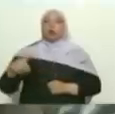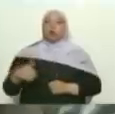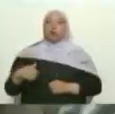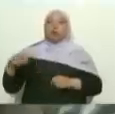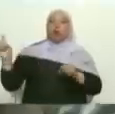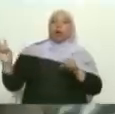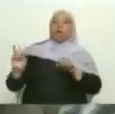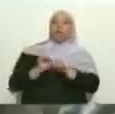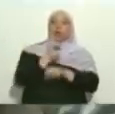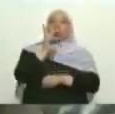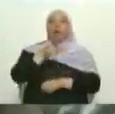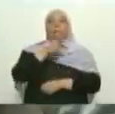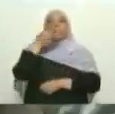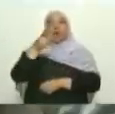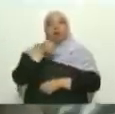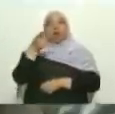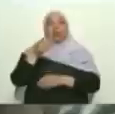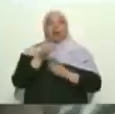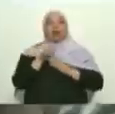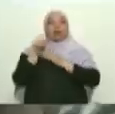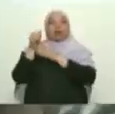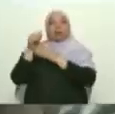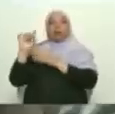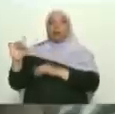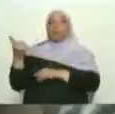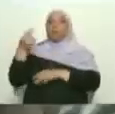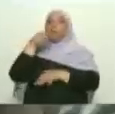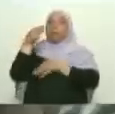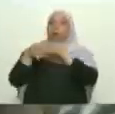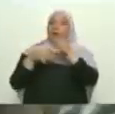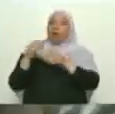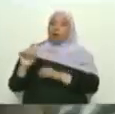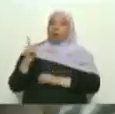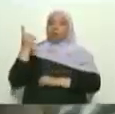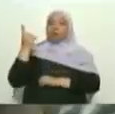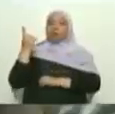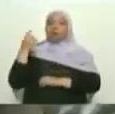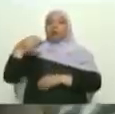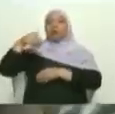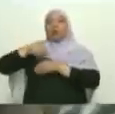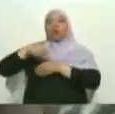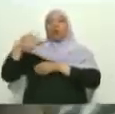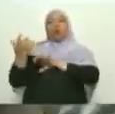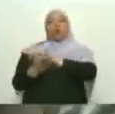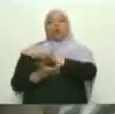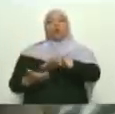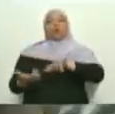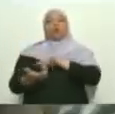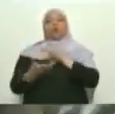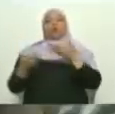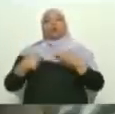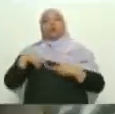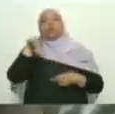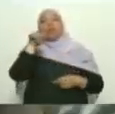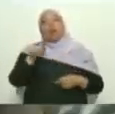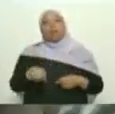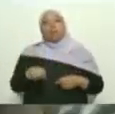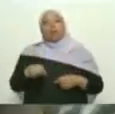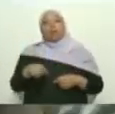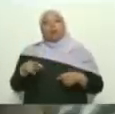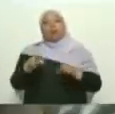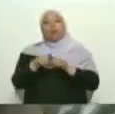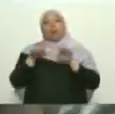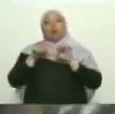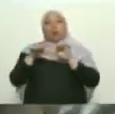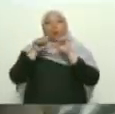violencia política, como dije al principio, los golpes de Estado y los intentos de magnicidio, también ha habido un